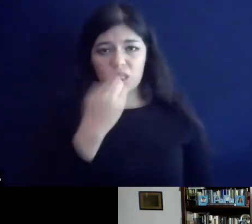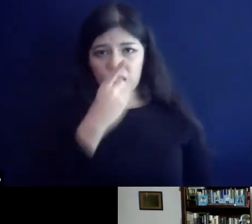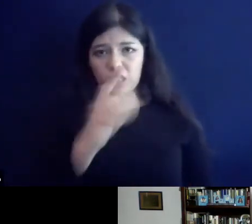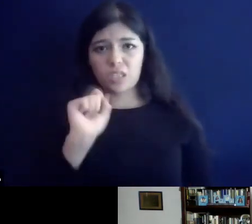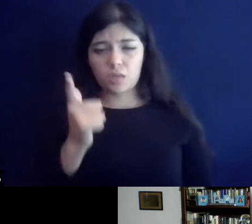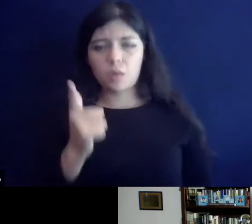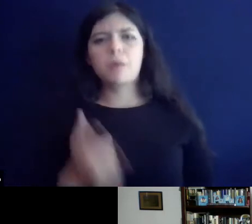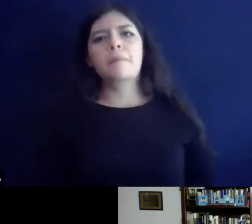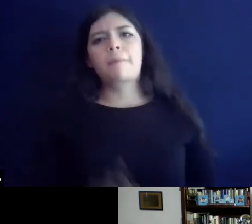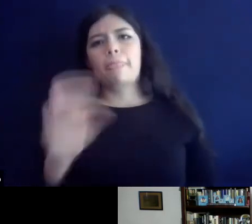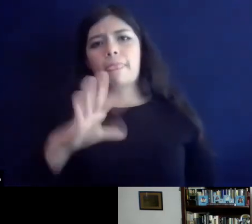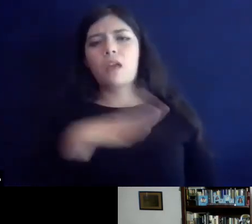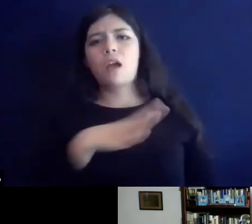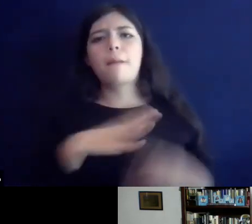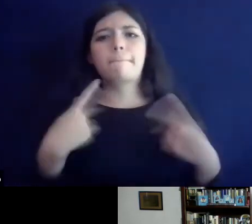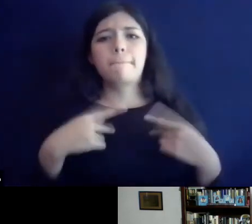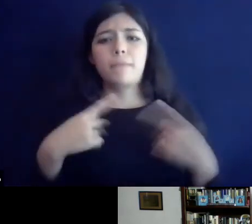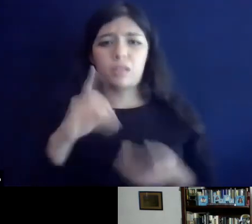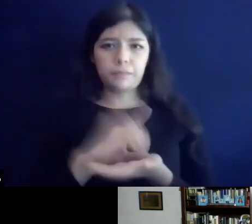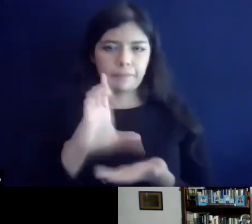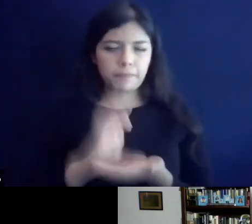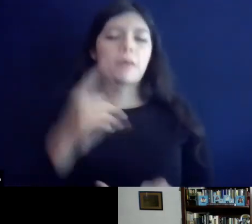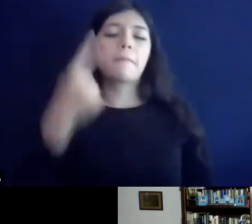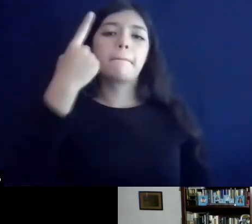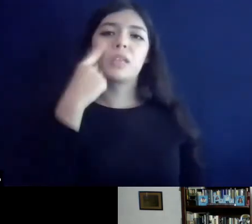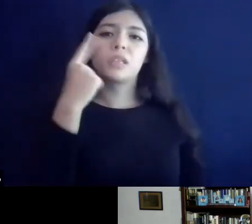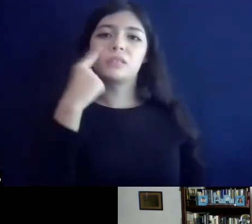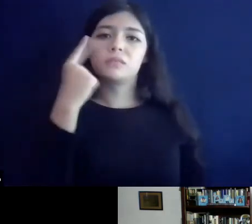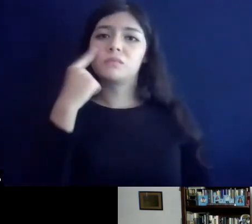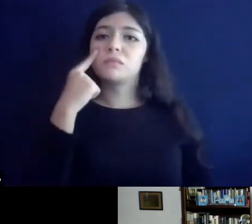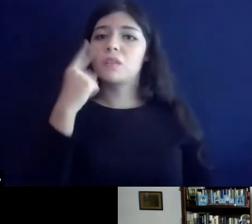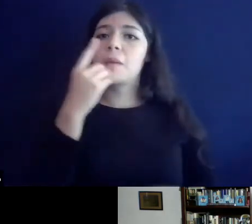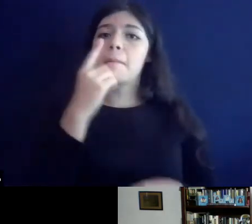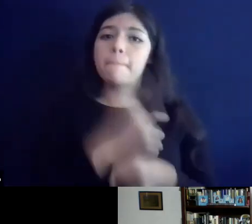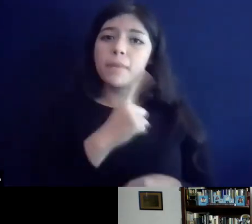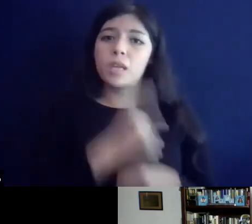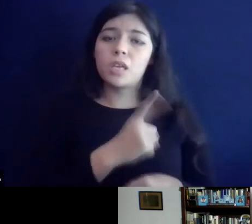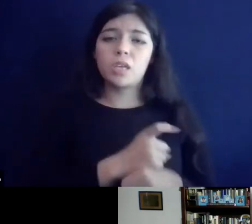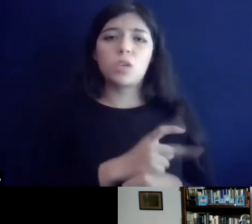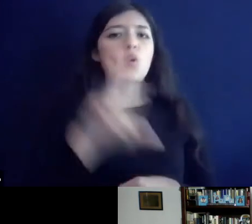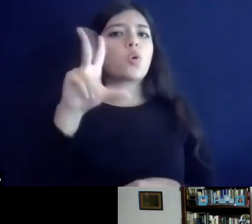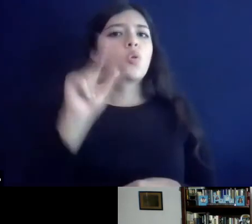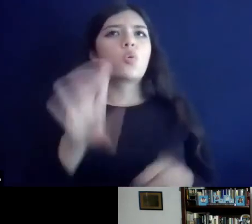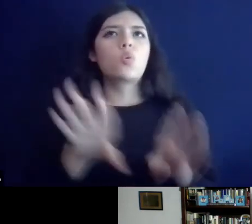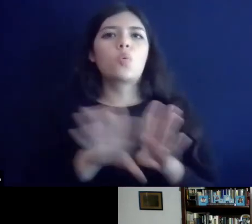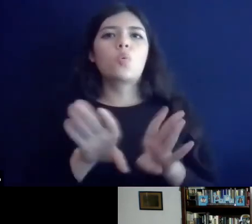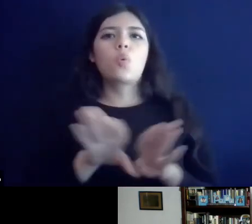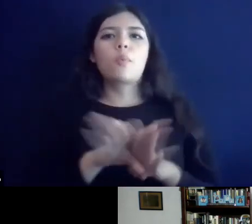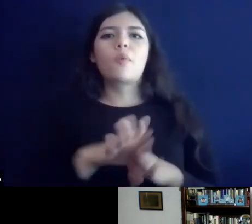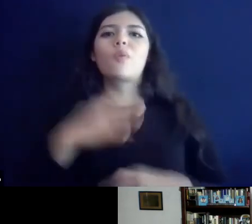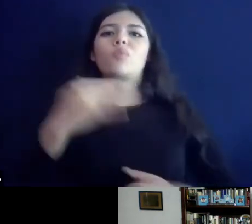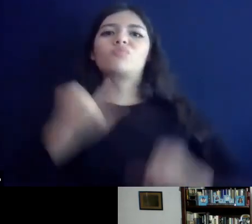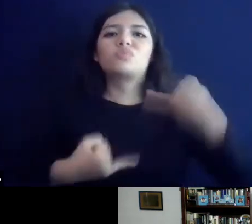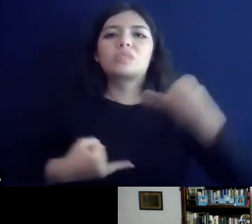para terminar, que me escuchan, lo primero que tienen que hacer es no juzgar a las personas que tienen enfrente. Métanse